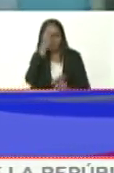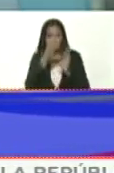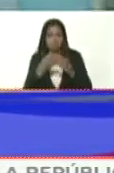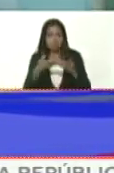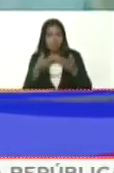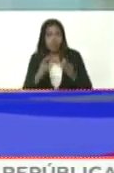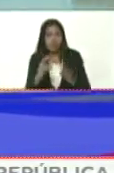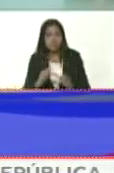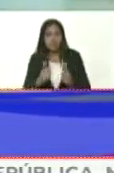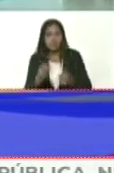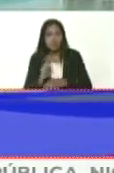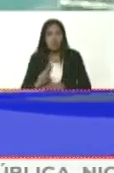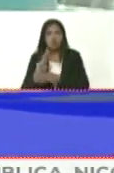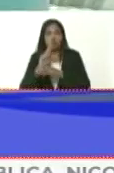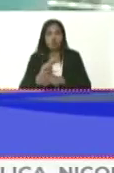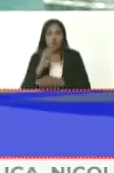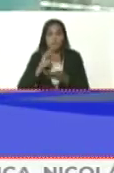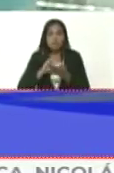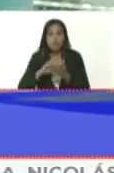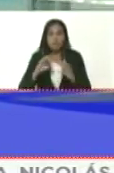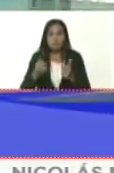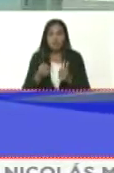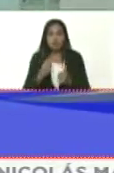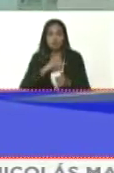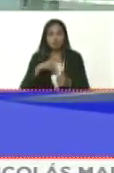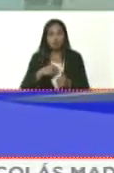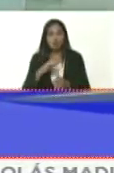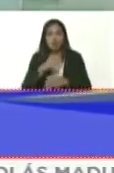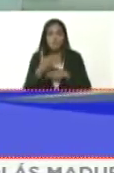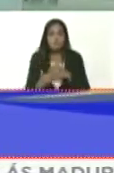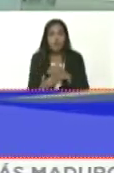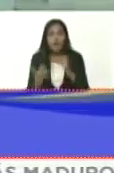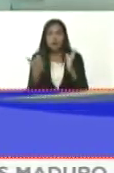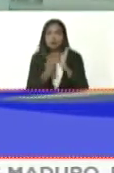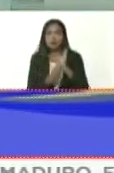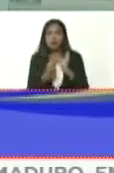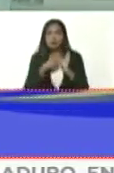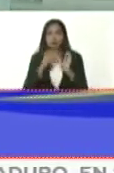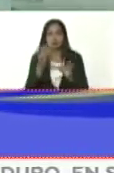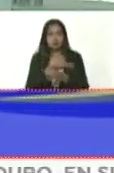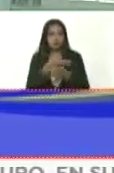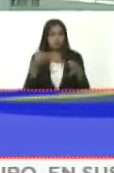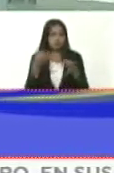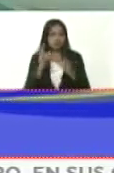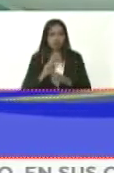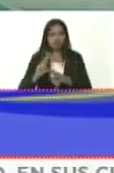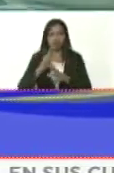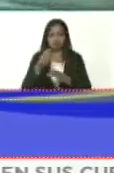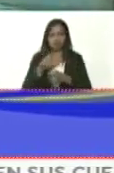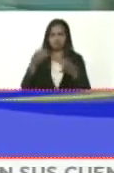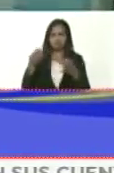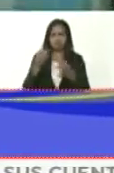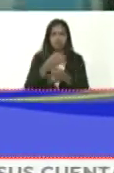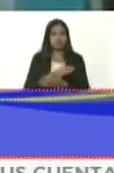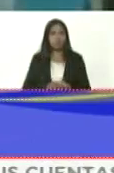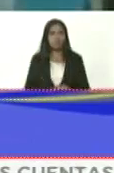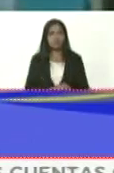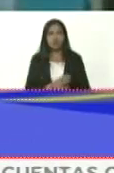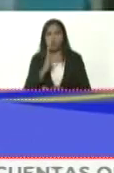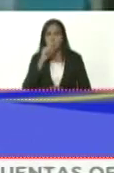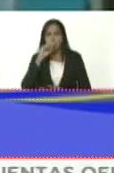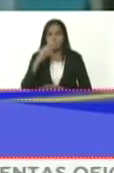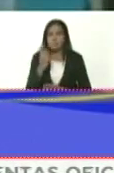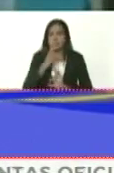las empezamos a utilizar en Miranda. Acabamos de quedar de primeros en el plan de vacunación y son de extraordinaria calidad. No tienen nada que